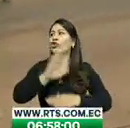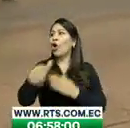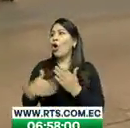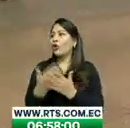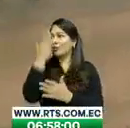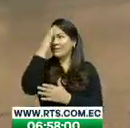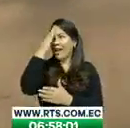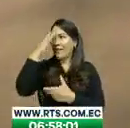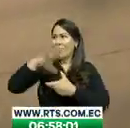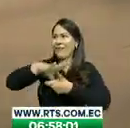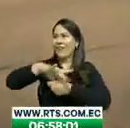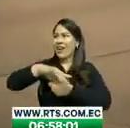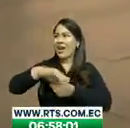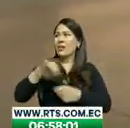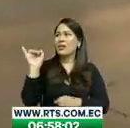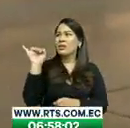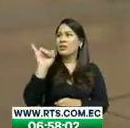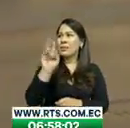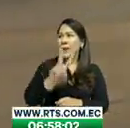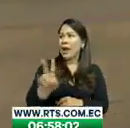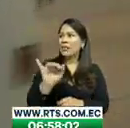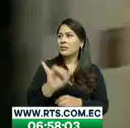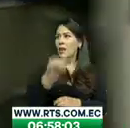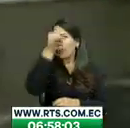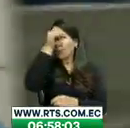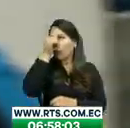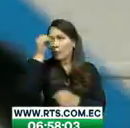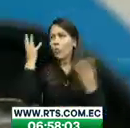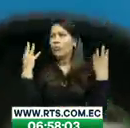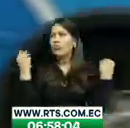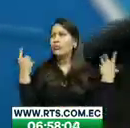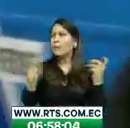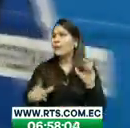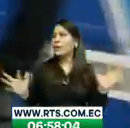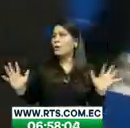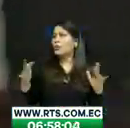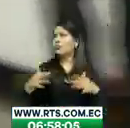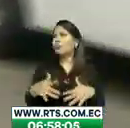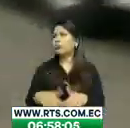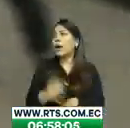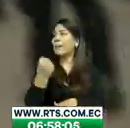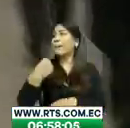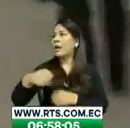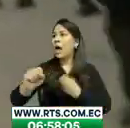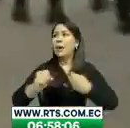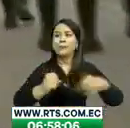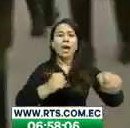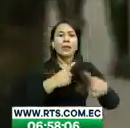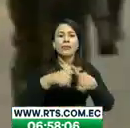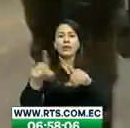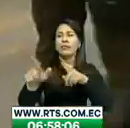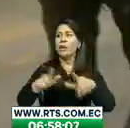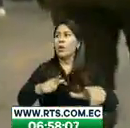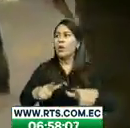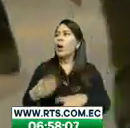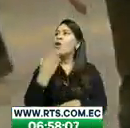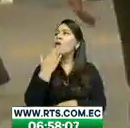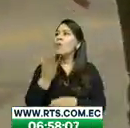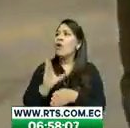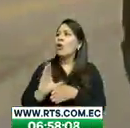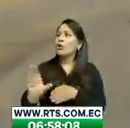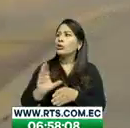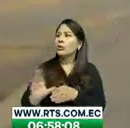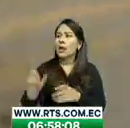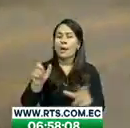feriado, el fin de semana también estamos de festejos. Muchas personas acuden a determinados puntos turísticos de la ciudad. ¿Cuál es la recomendación